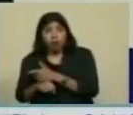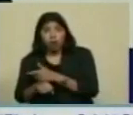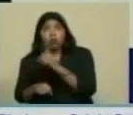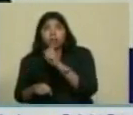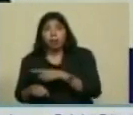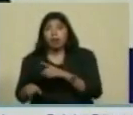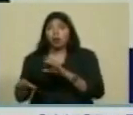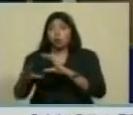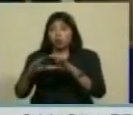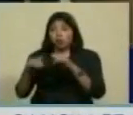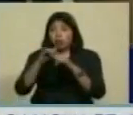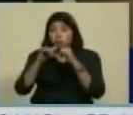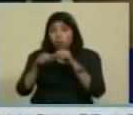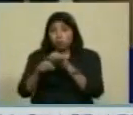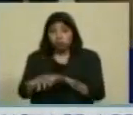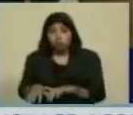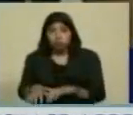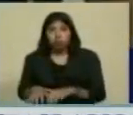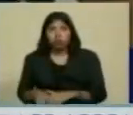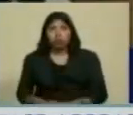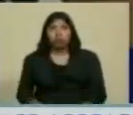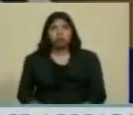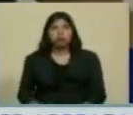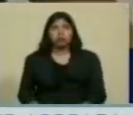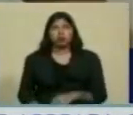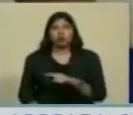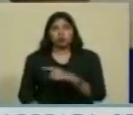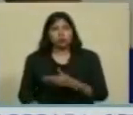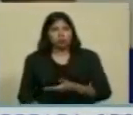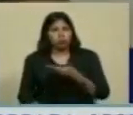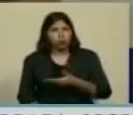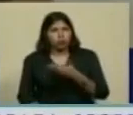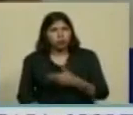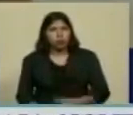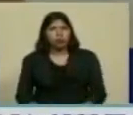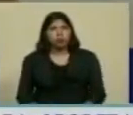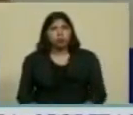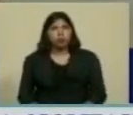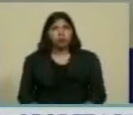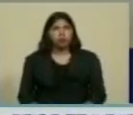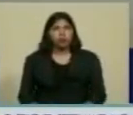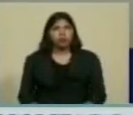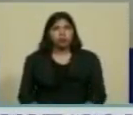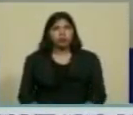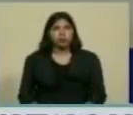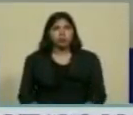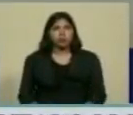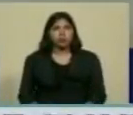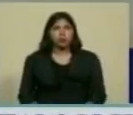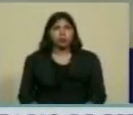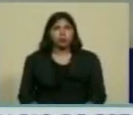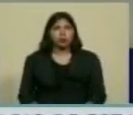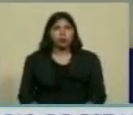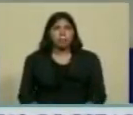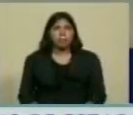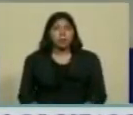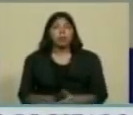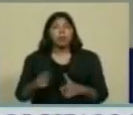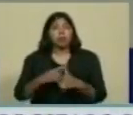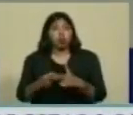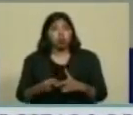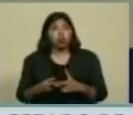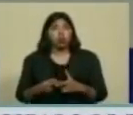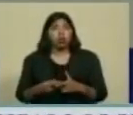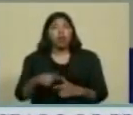telecomunicaciones, sabemos que es un elemento fundamental y más en los esquemas de guerra que se plantean hoy de cuarta generación, y por ello tenemos que